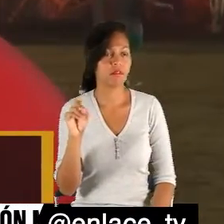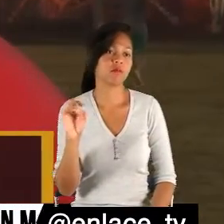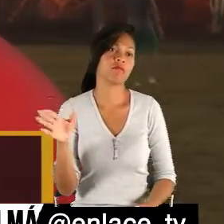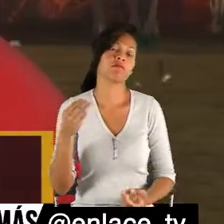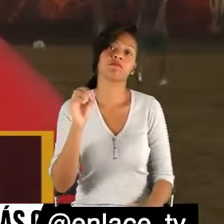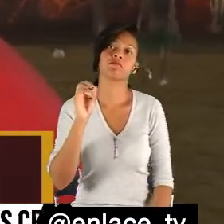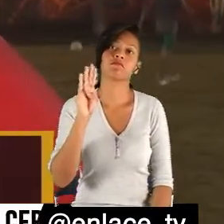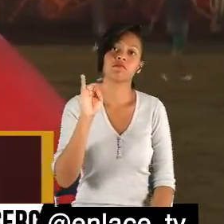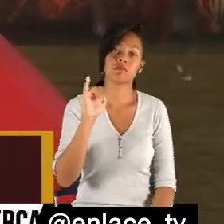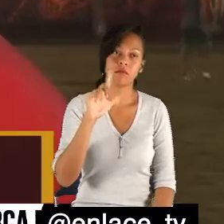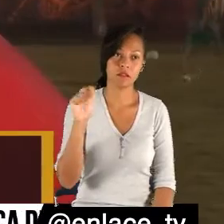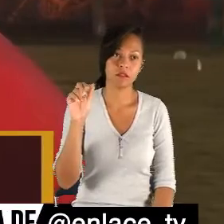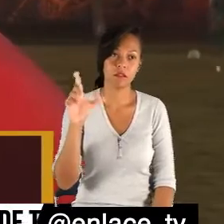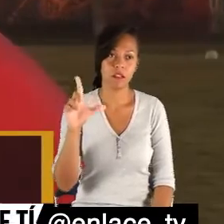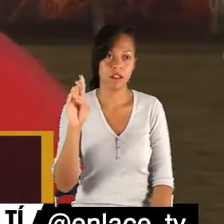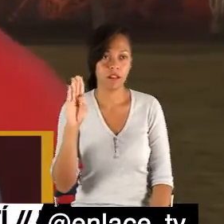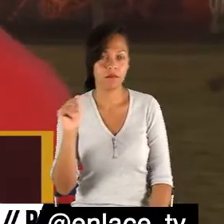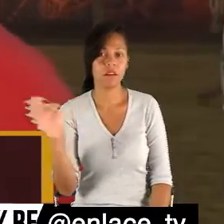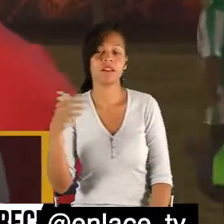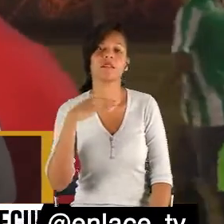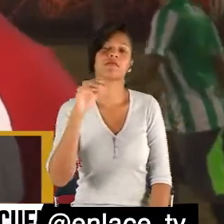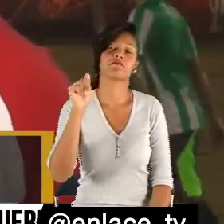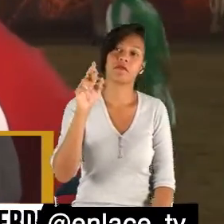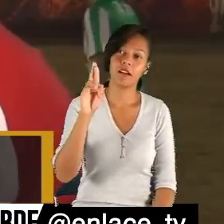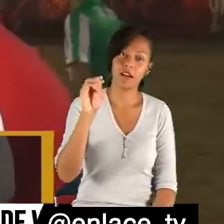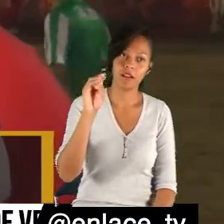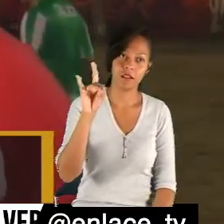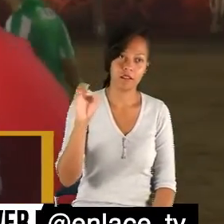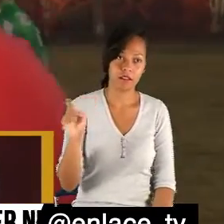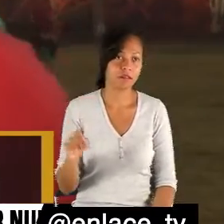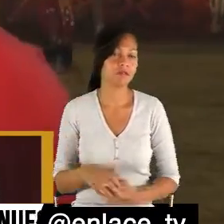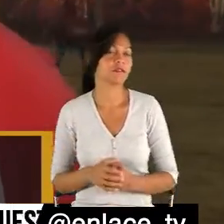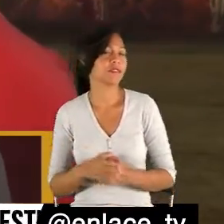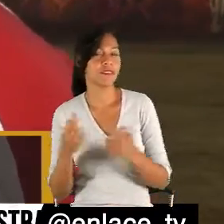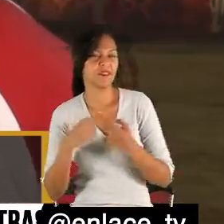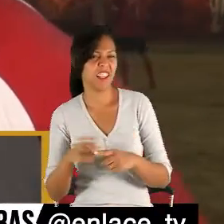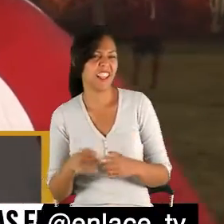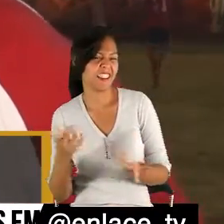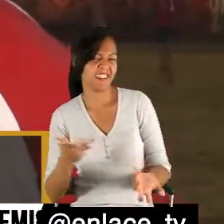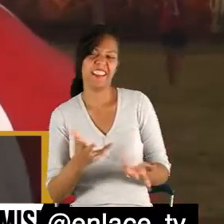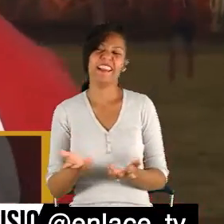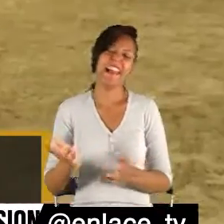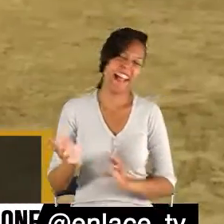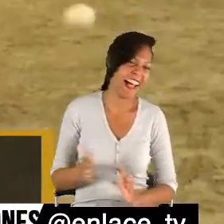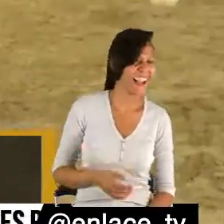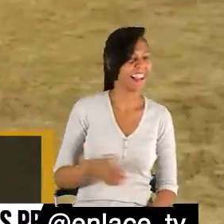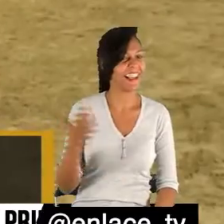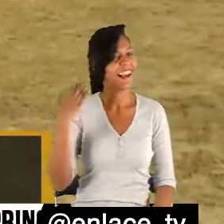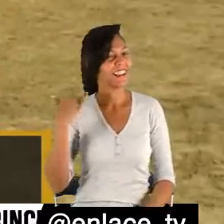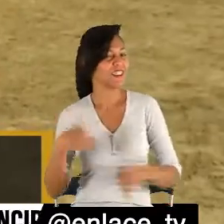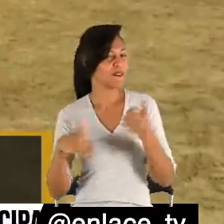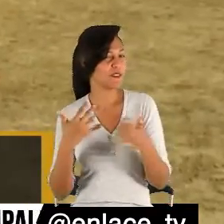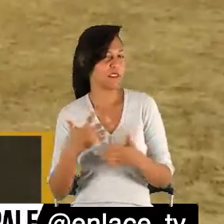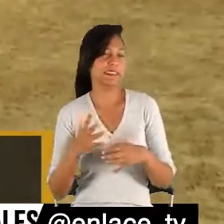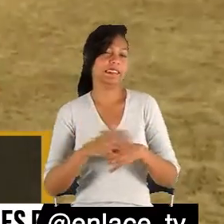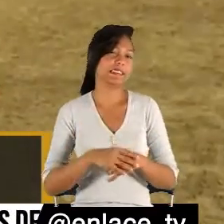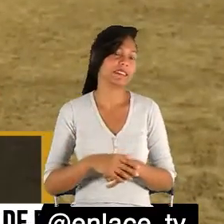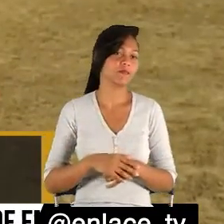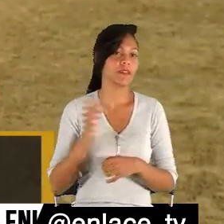el mono parque pero mucho muchas historias que tuvimos allí en esa parte un locutor